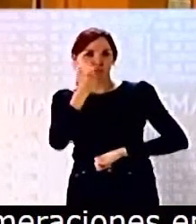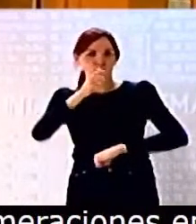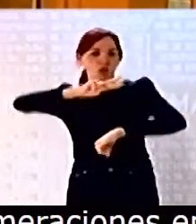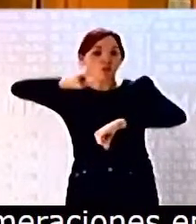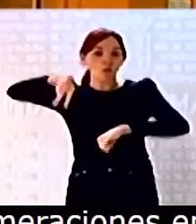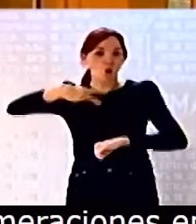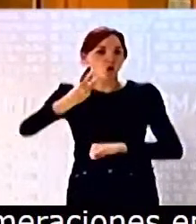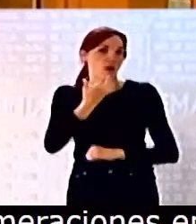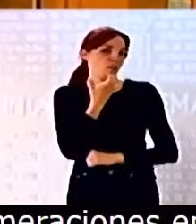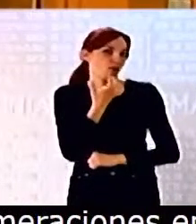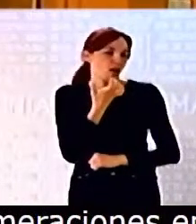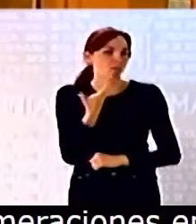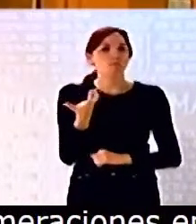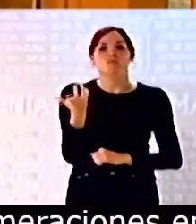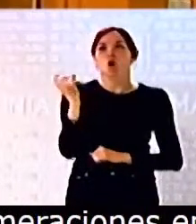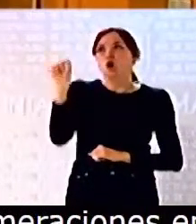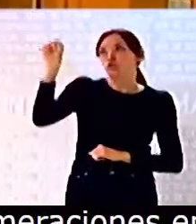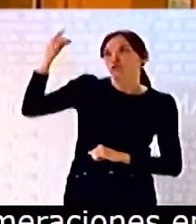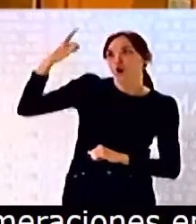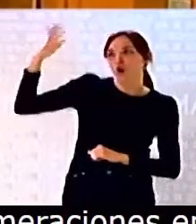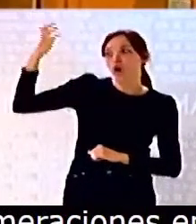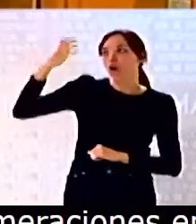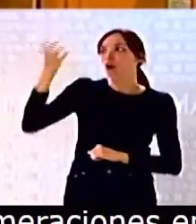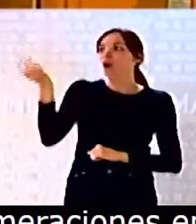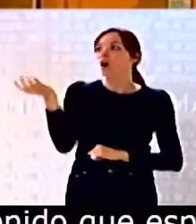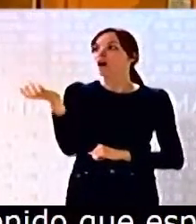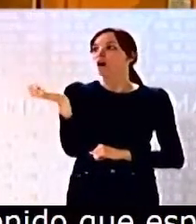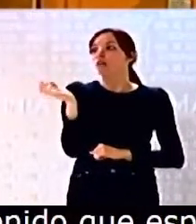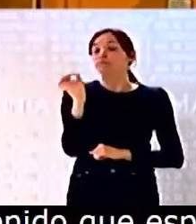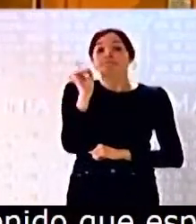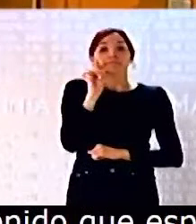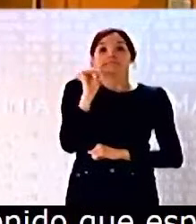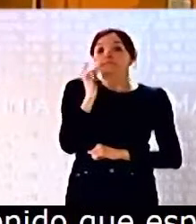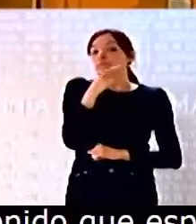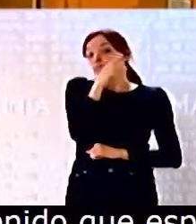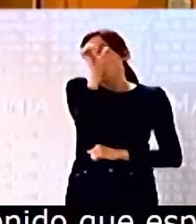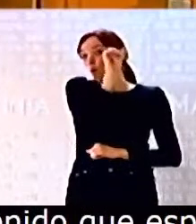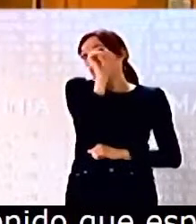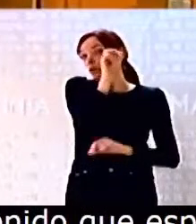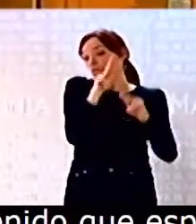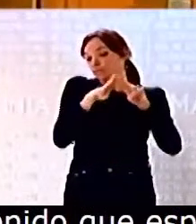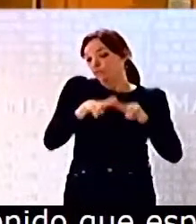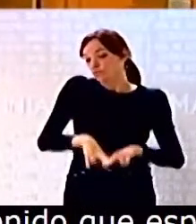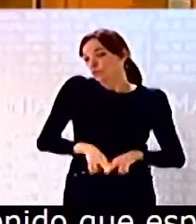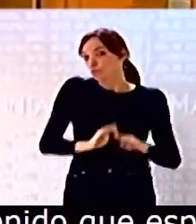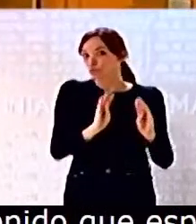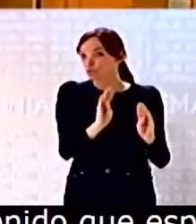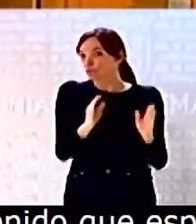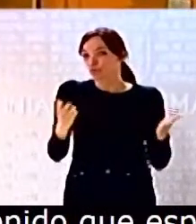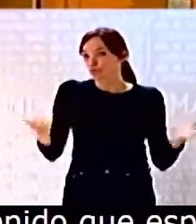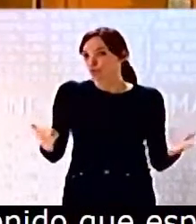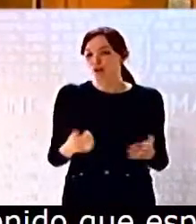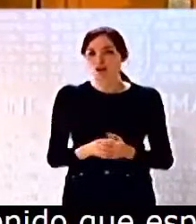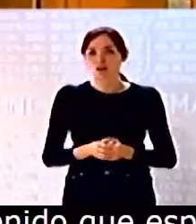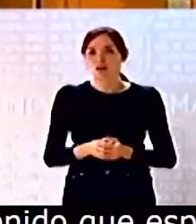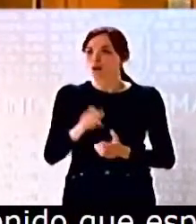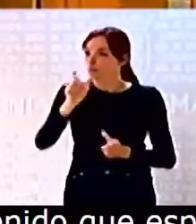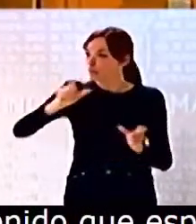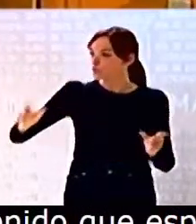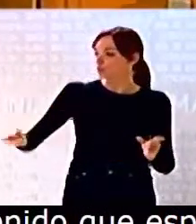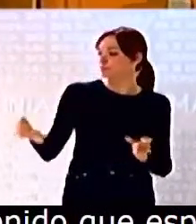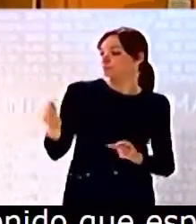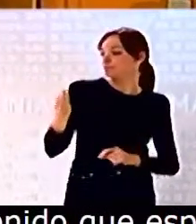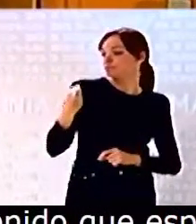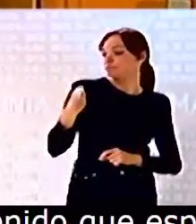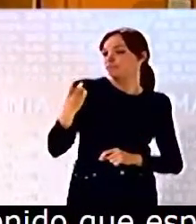por ejemplo, al sol. No sé qué valoración haces al respecto. Preguntan también por qué no se realiza la vacunación